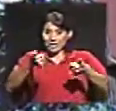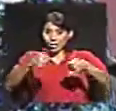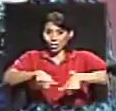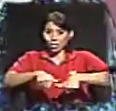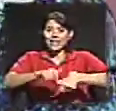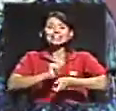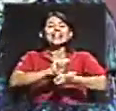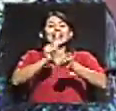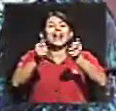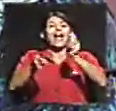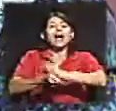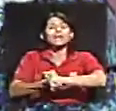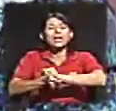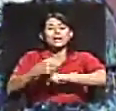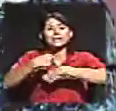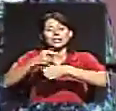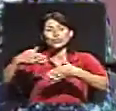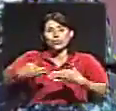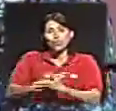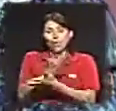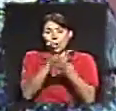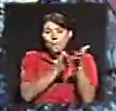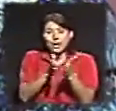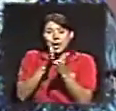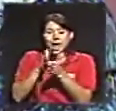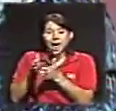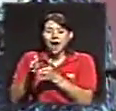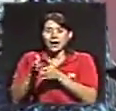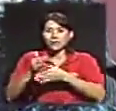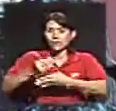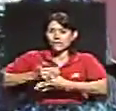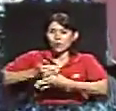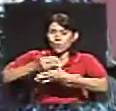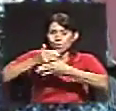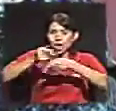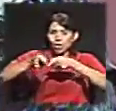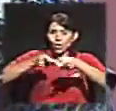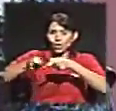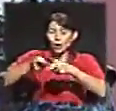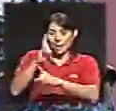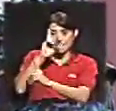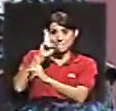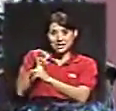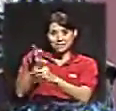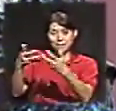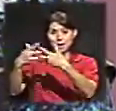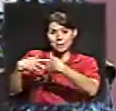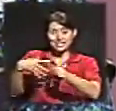nuevo plan regulador donde los desarrolladores, los mismos interesados